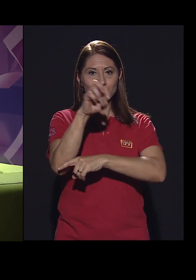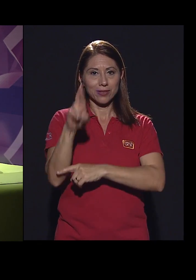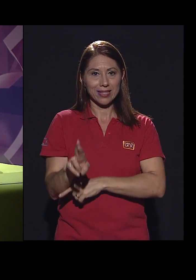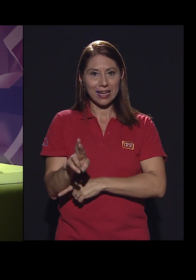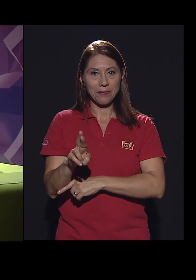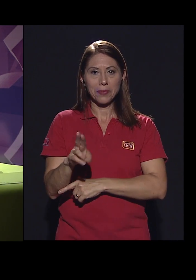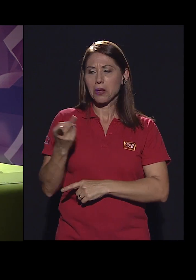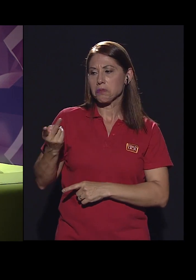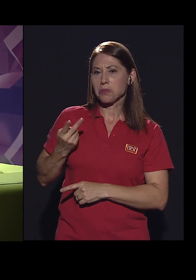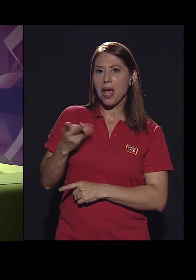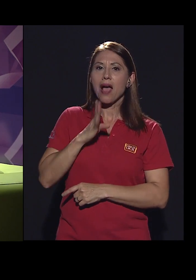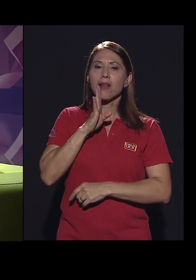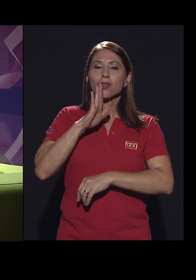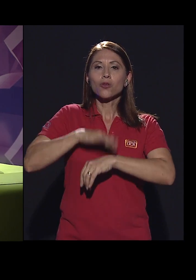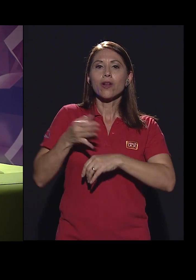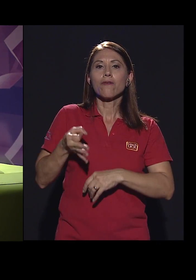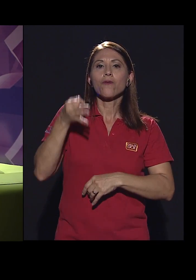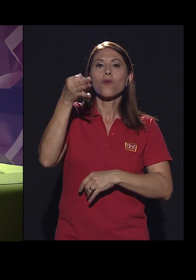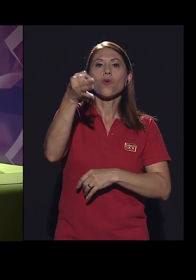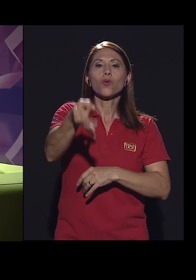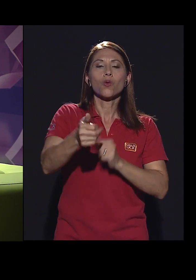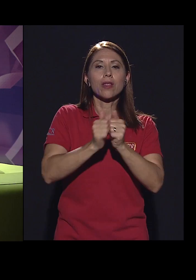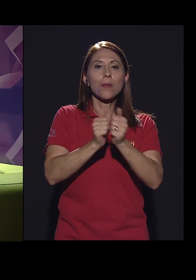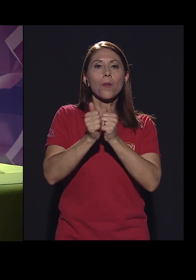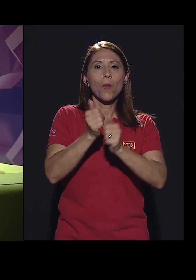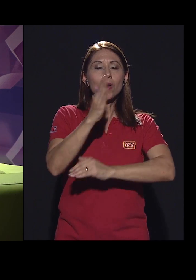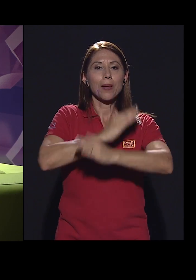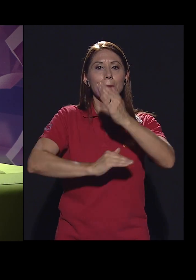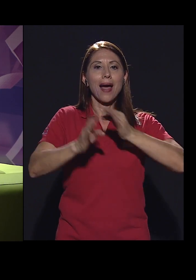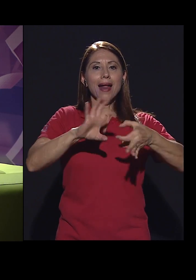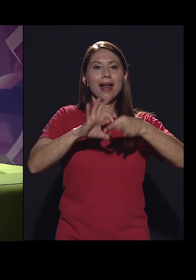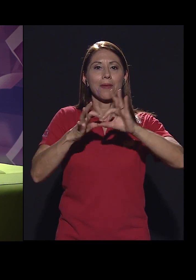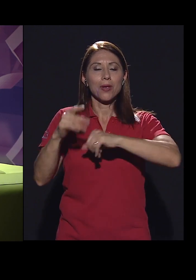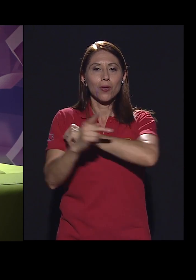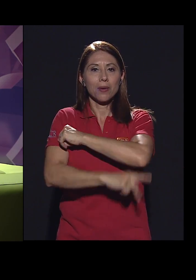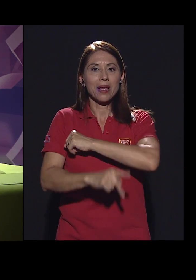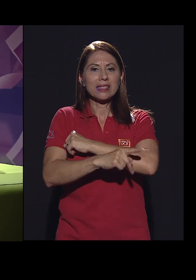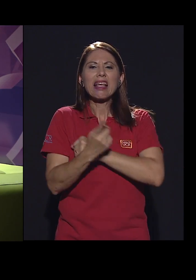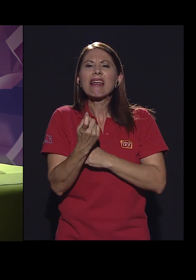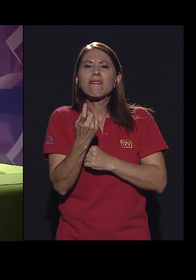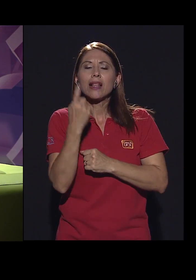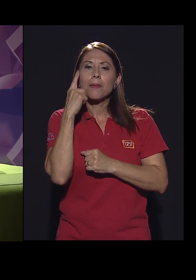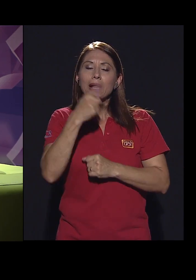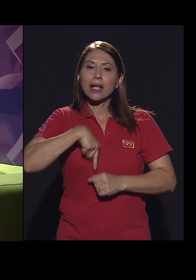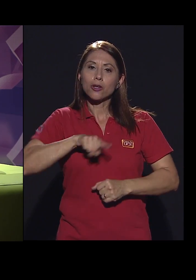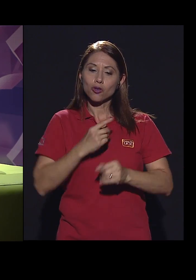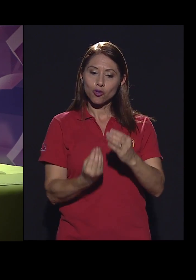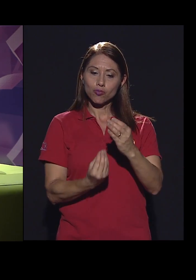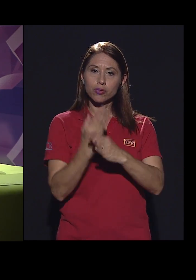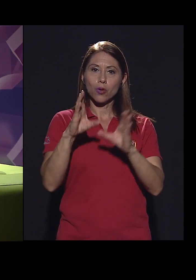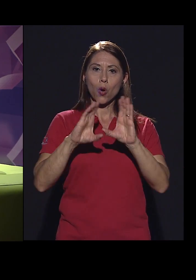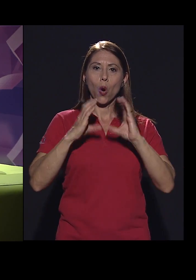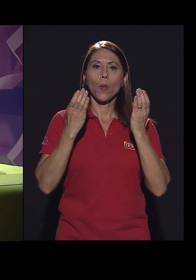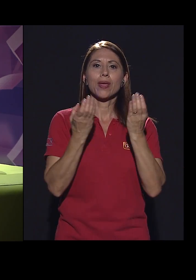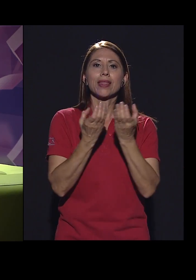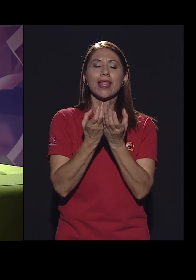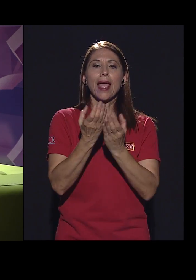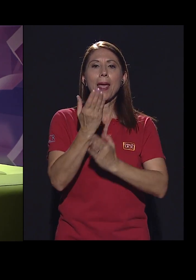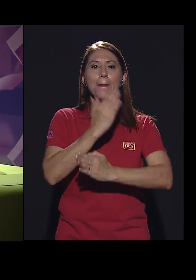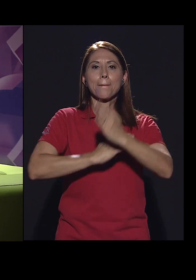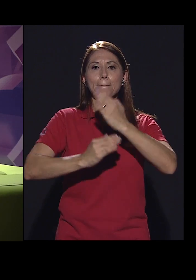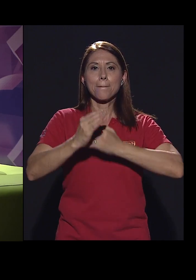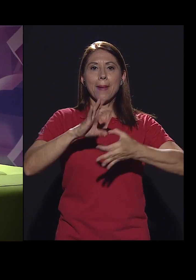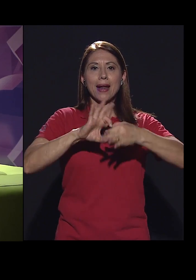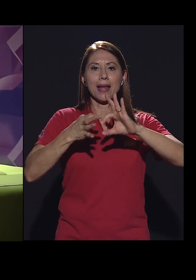Rica. Estamos hablando sobre el futuro del deporte paralímpico del país y de qué hace falta para que contemos con un Comité Paralímpico